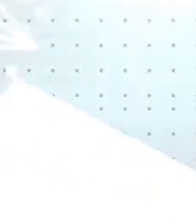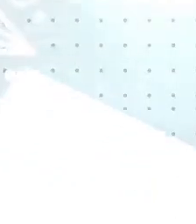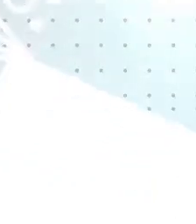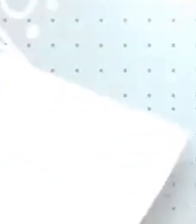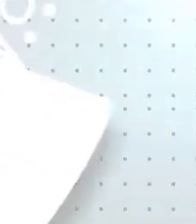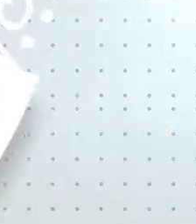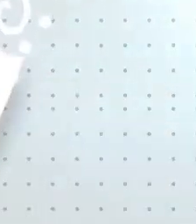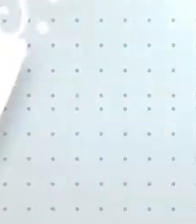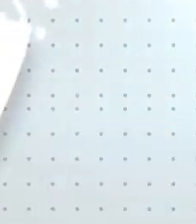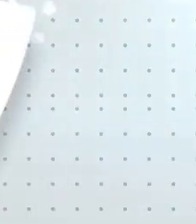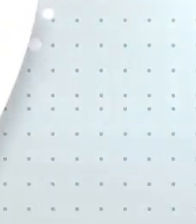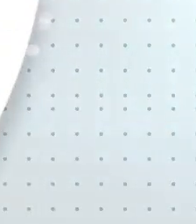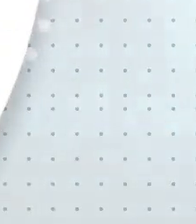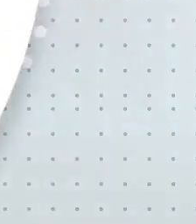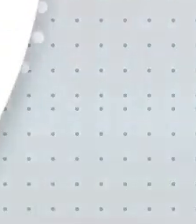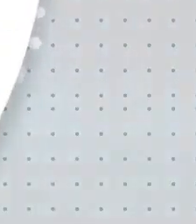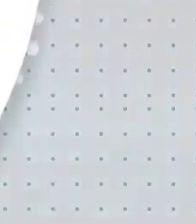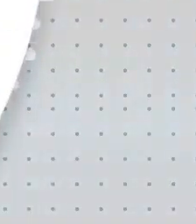canal.